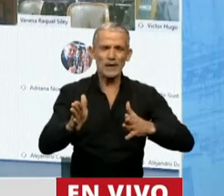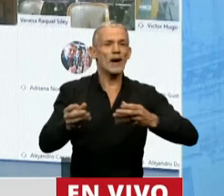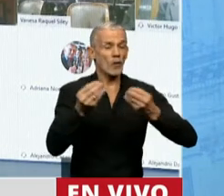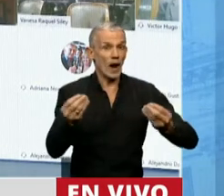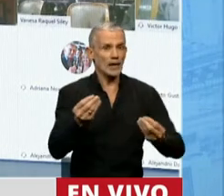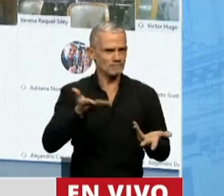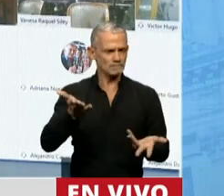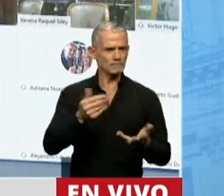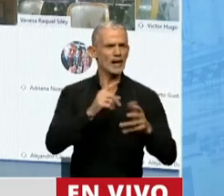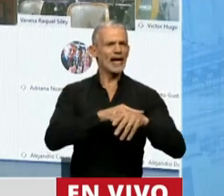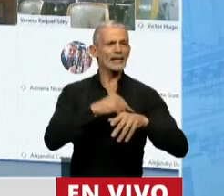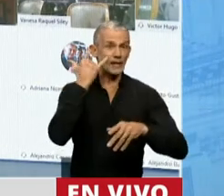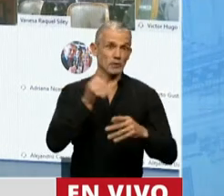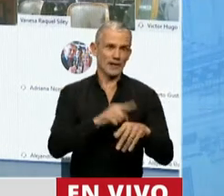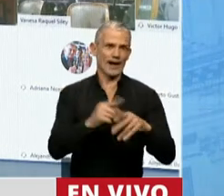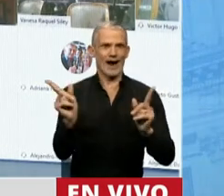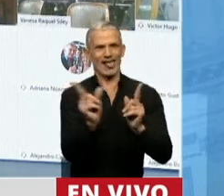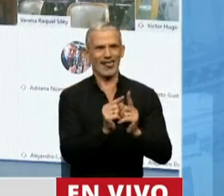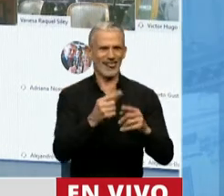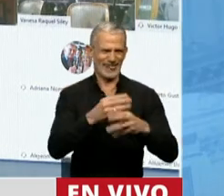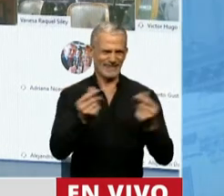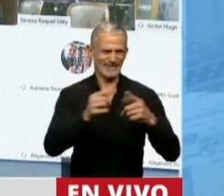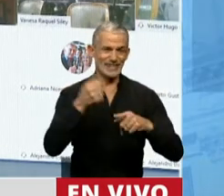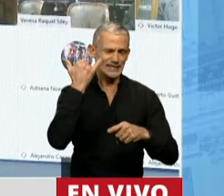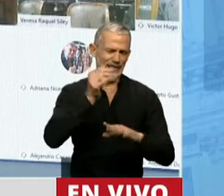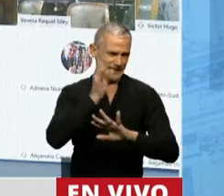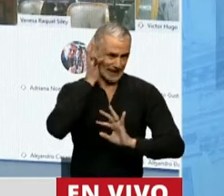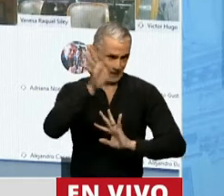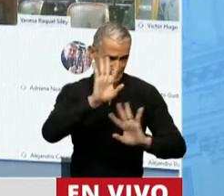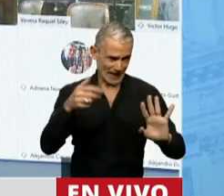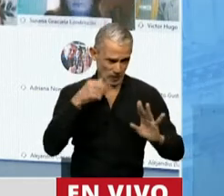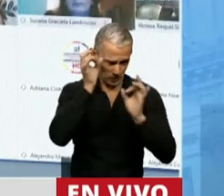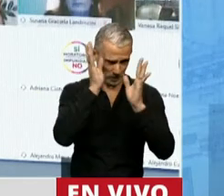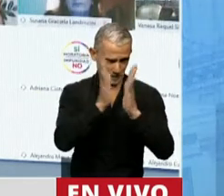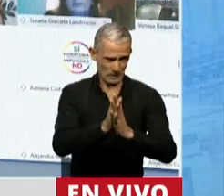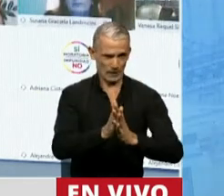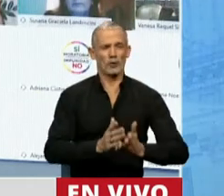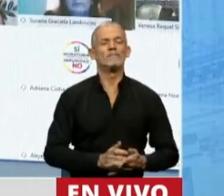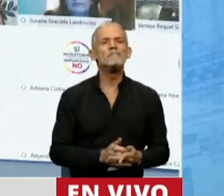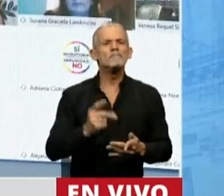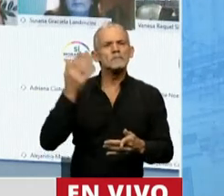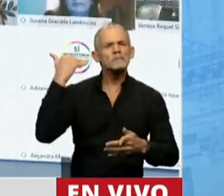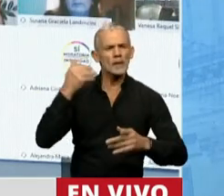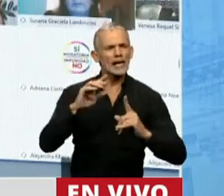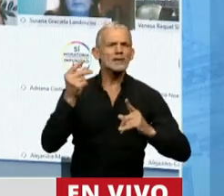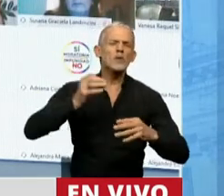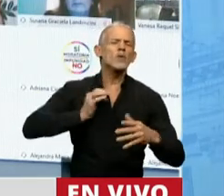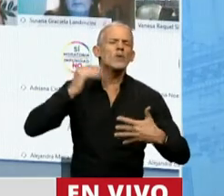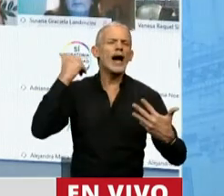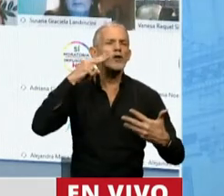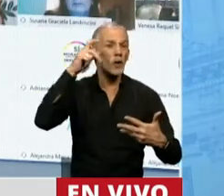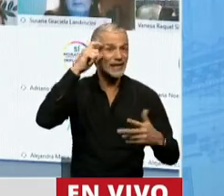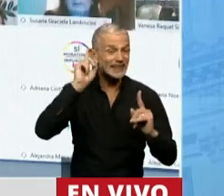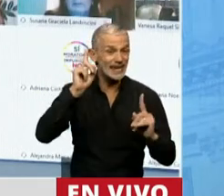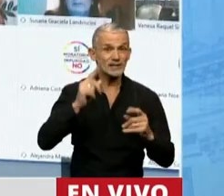y viendo que el tiempo ya se me está acabando, y ya estoy abusando de eso. Hace un tiempo también, allá por el año 2010,